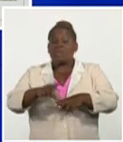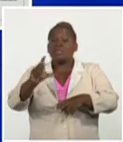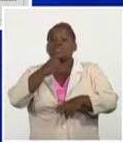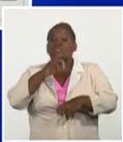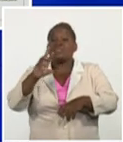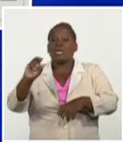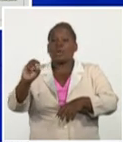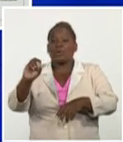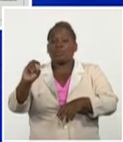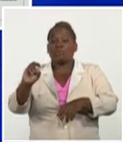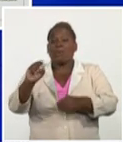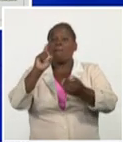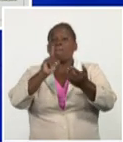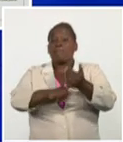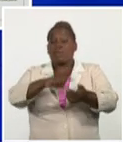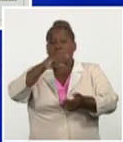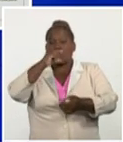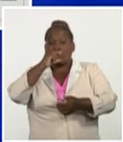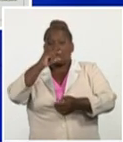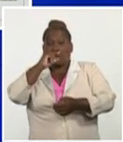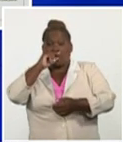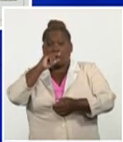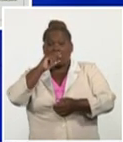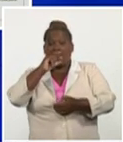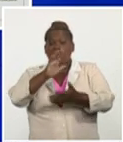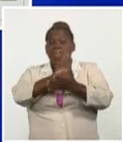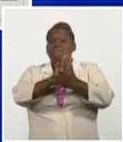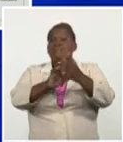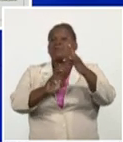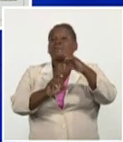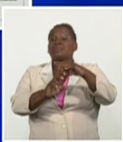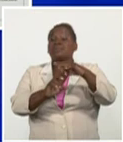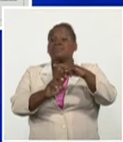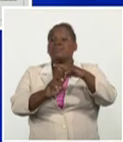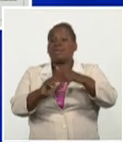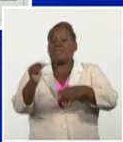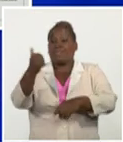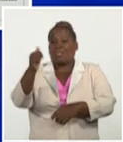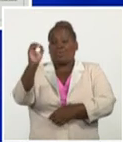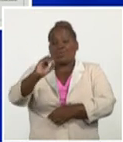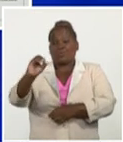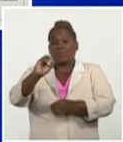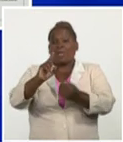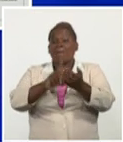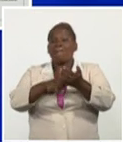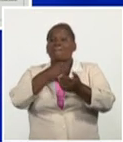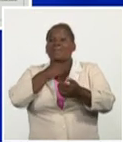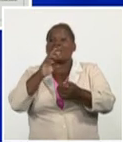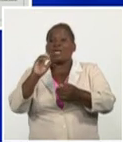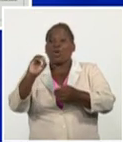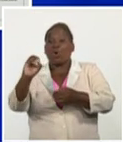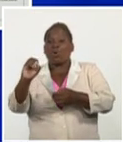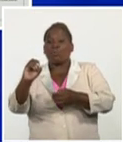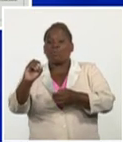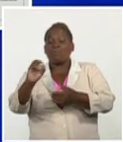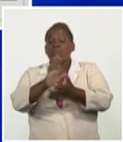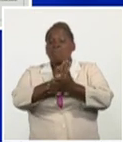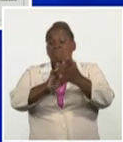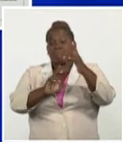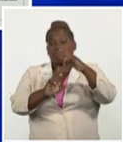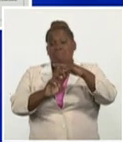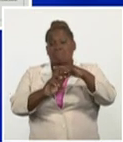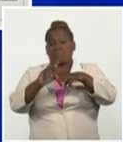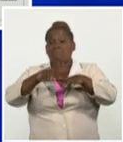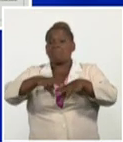Betancur de la provincia de Matanzas, 10 de octubre, Perico de la provincia de Matanzas, Habana del